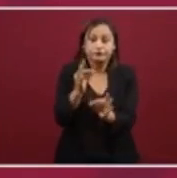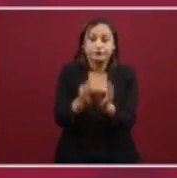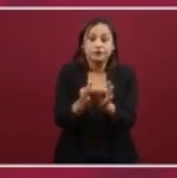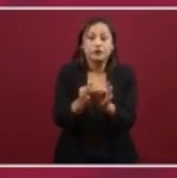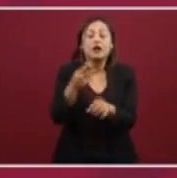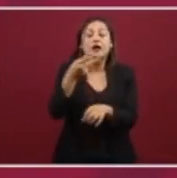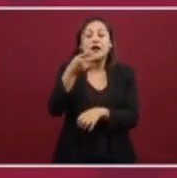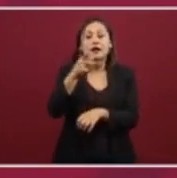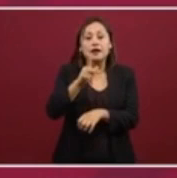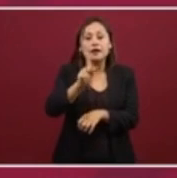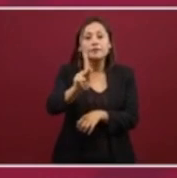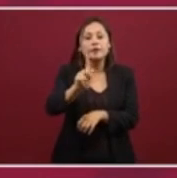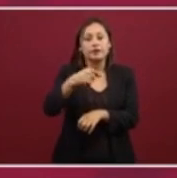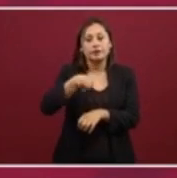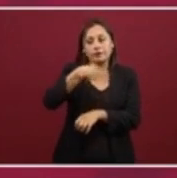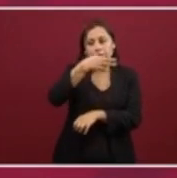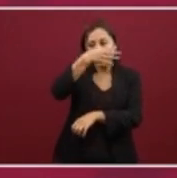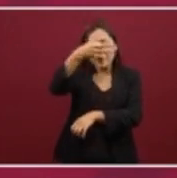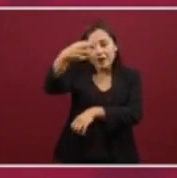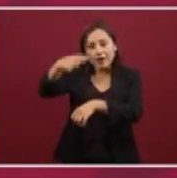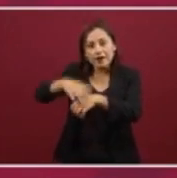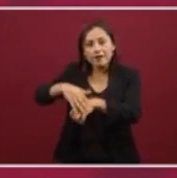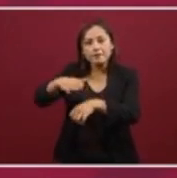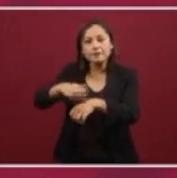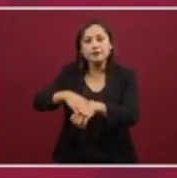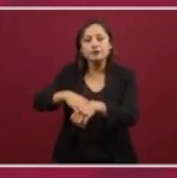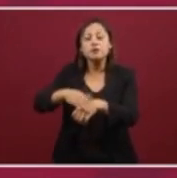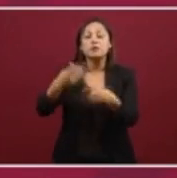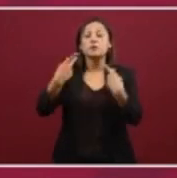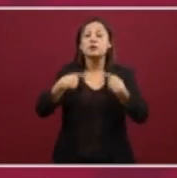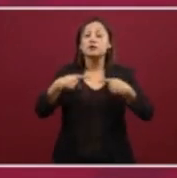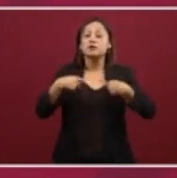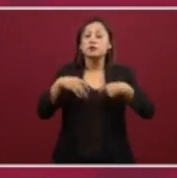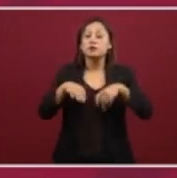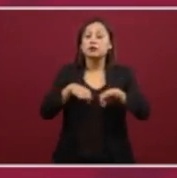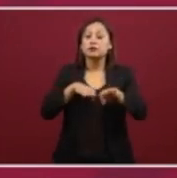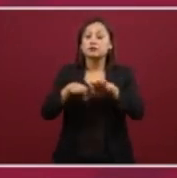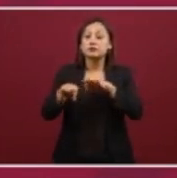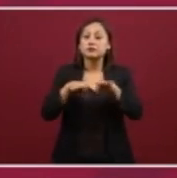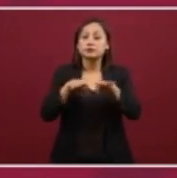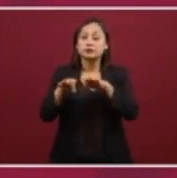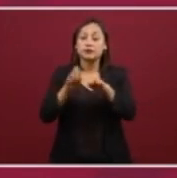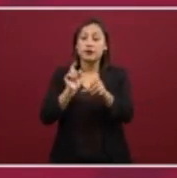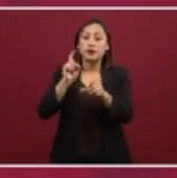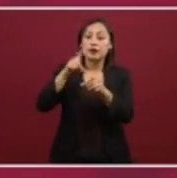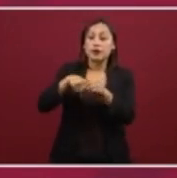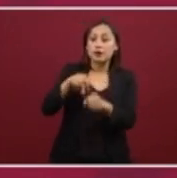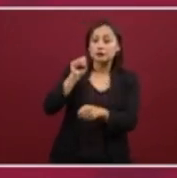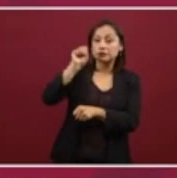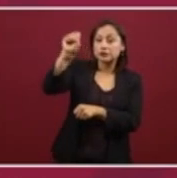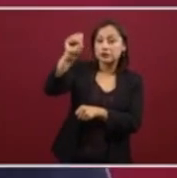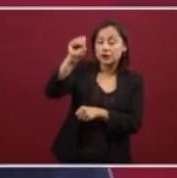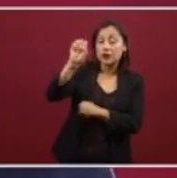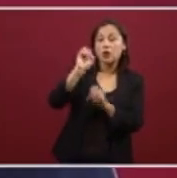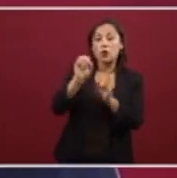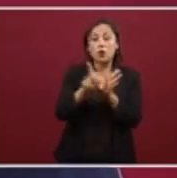afectar a trabajadores de base, no afectar a trabajadores sindicalizados,